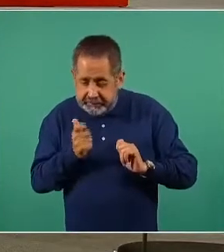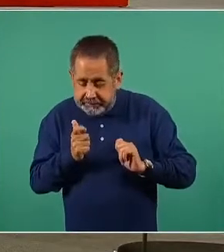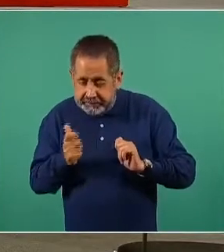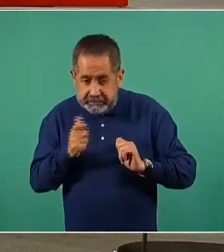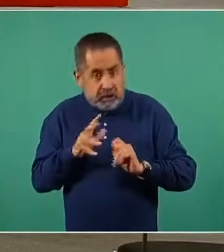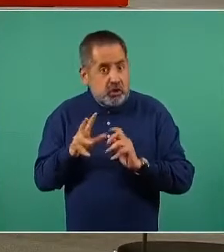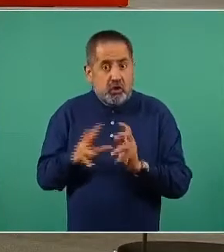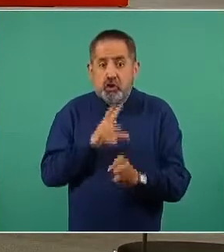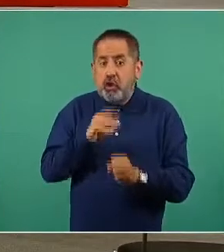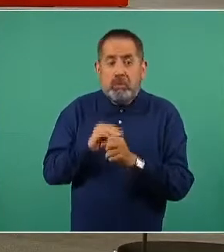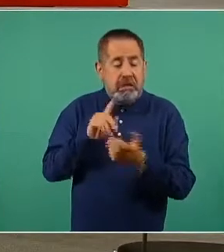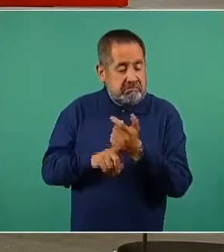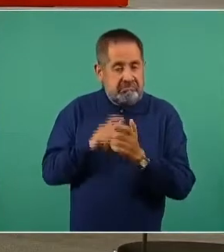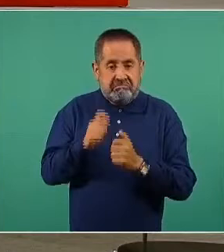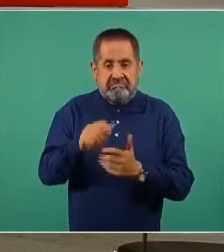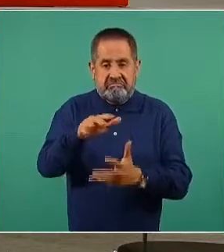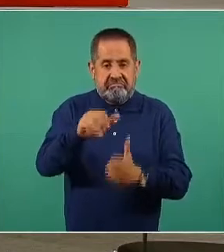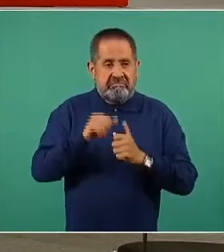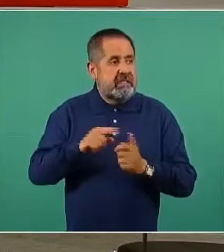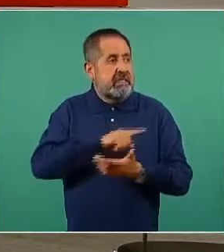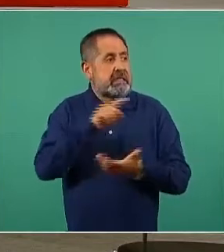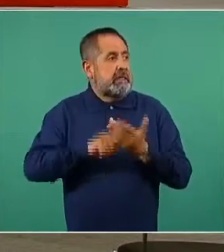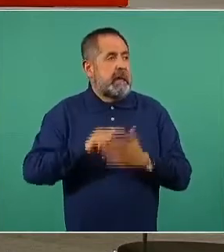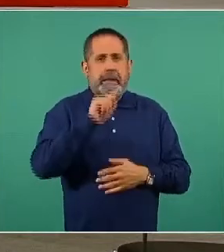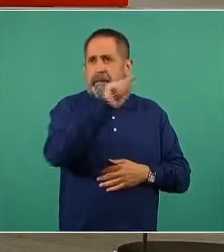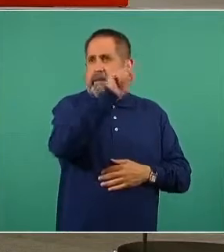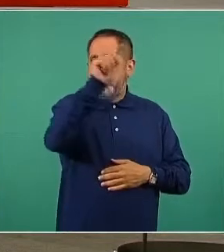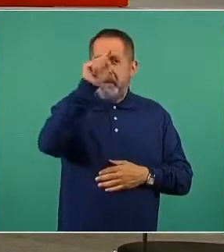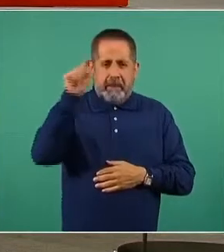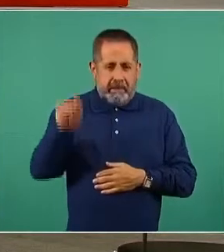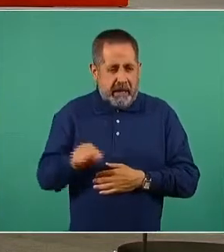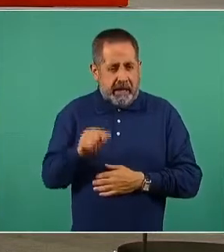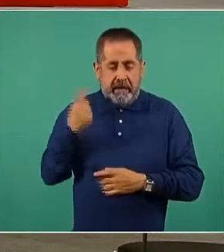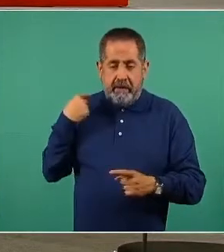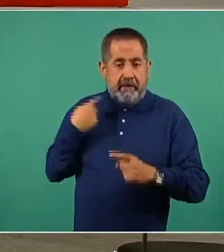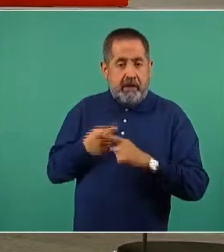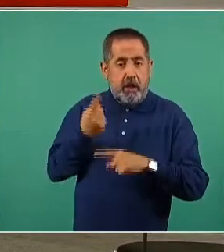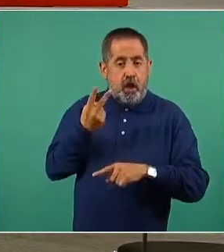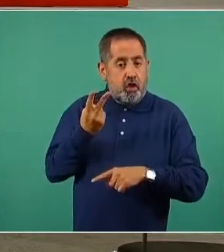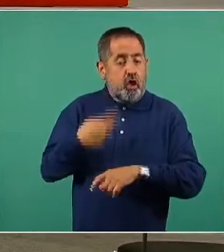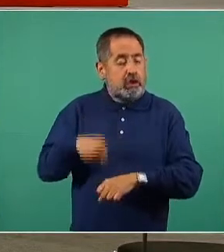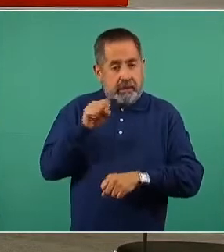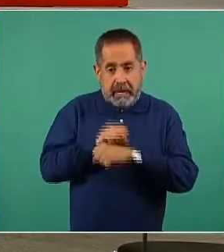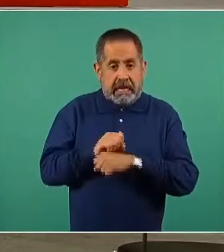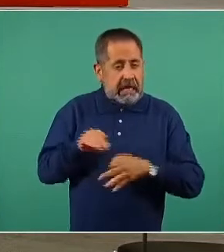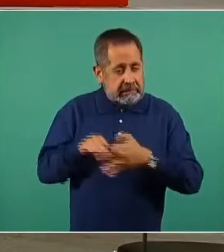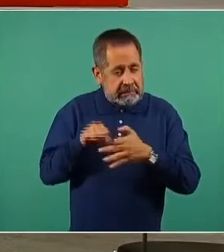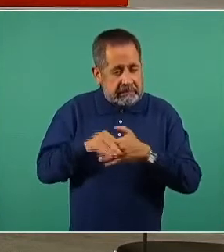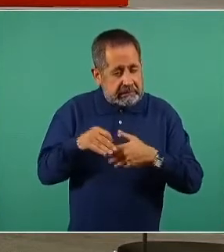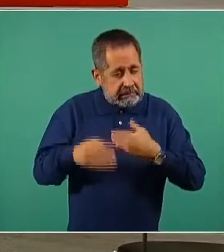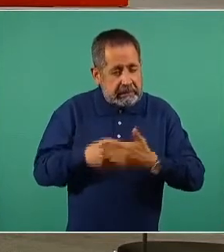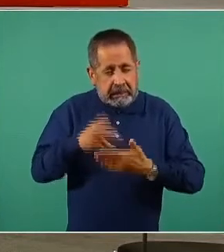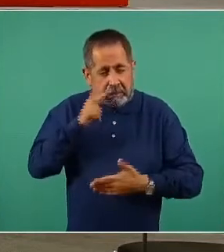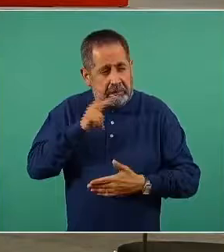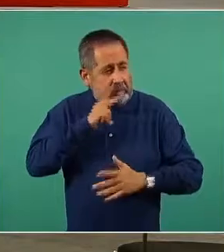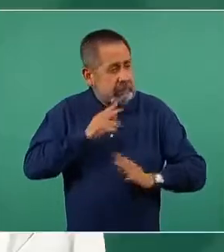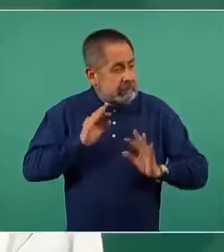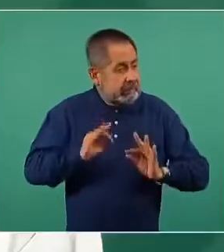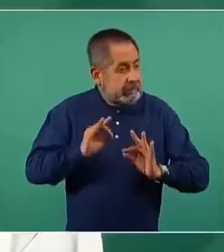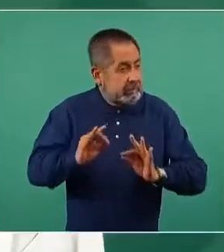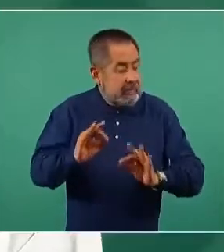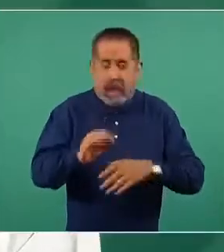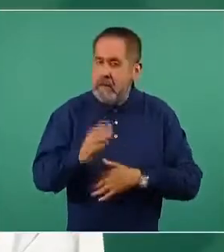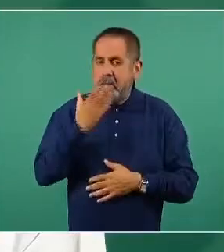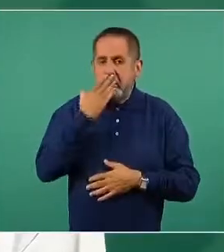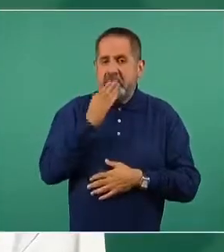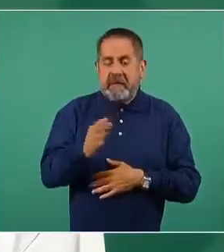prácticamente la totalidad de los centros de vacunación de las 2 semanas consecutivas en donde hicimos la prueba, en todo el